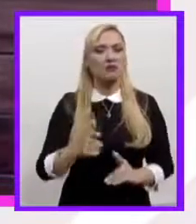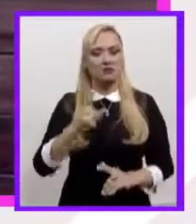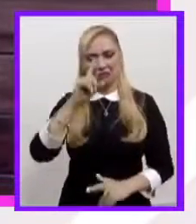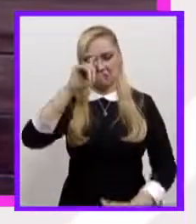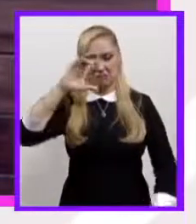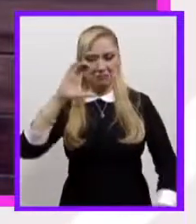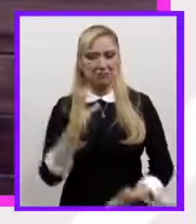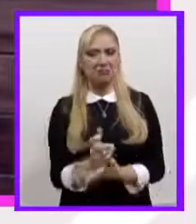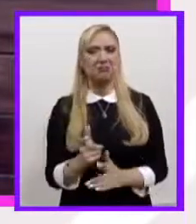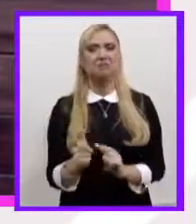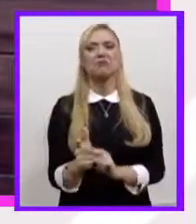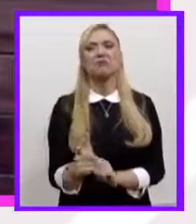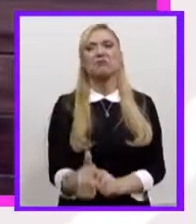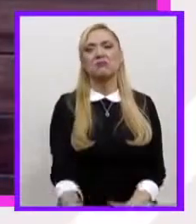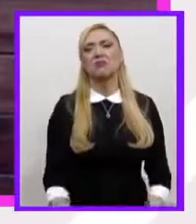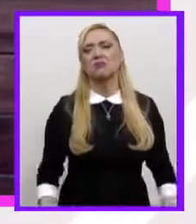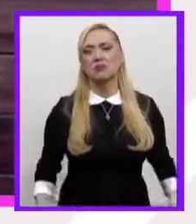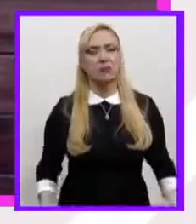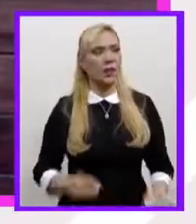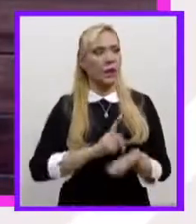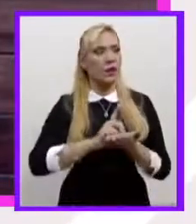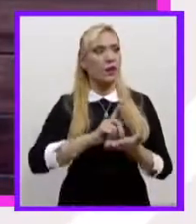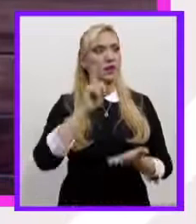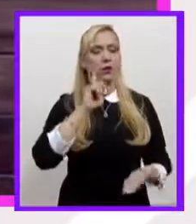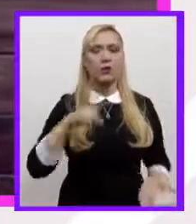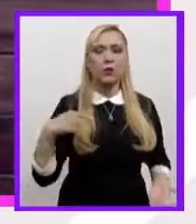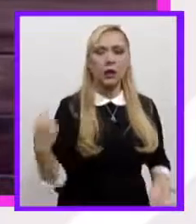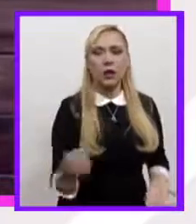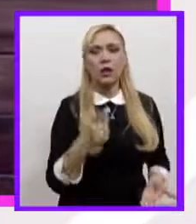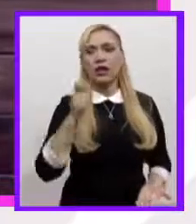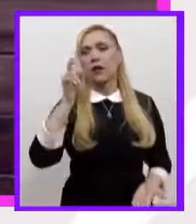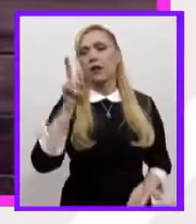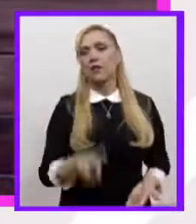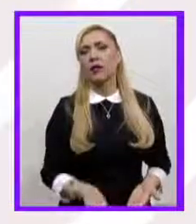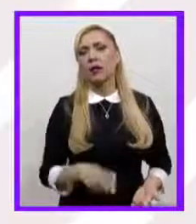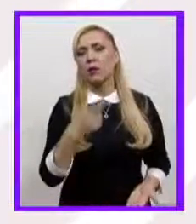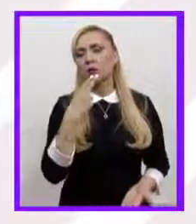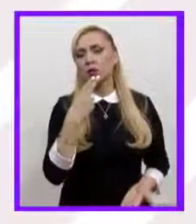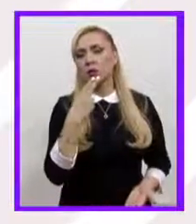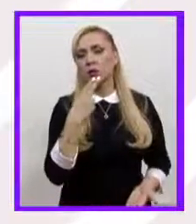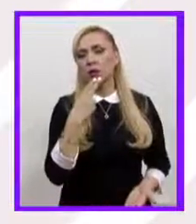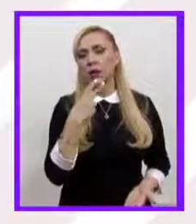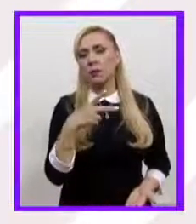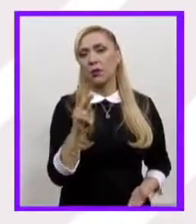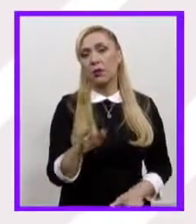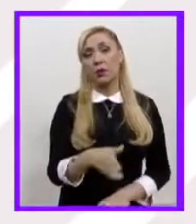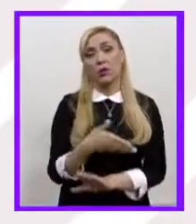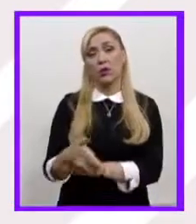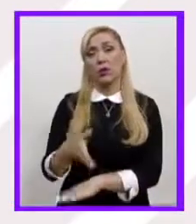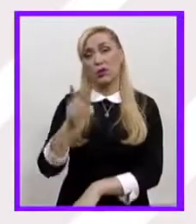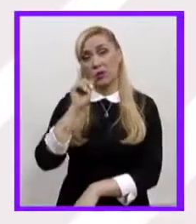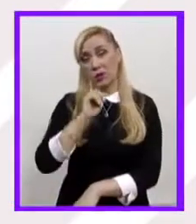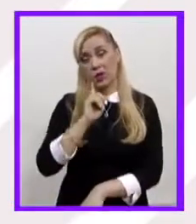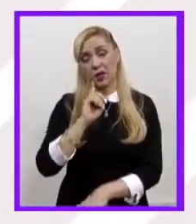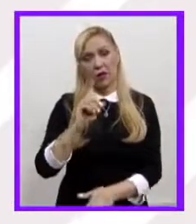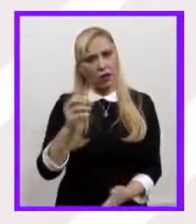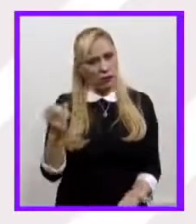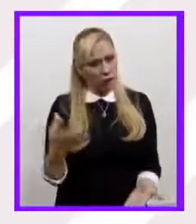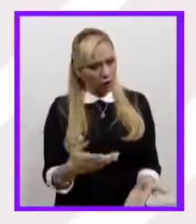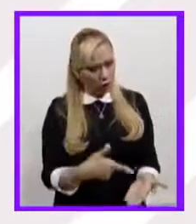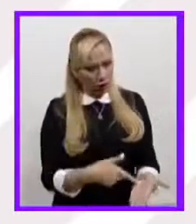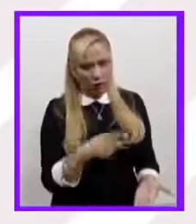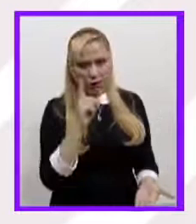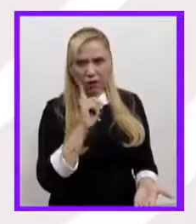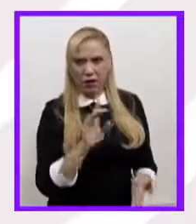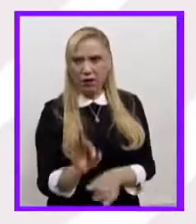que se han erigido en nombre de los derechos de las mujeres, pero que se han utilizado en contra de las mujeres y de otras